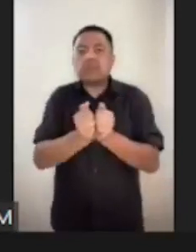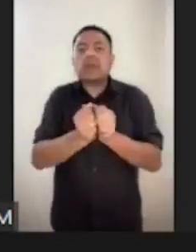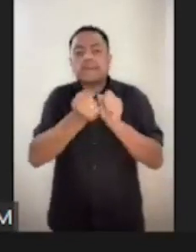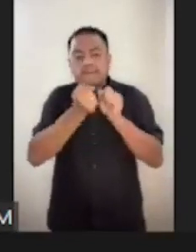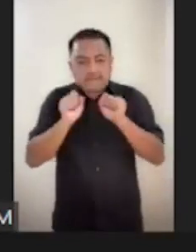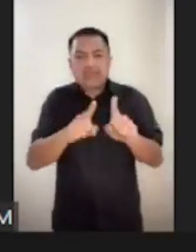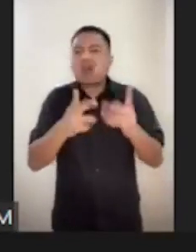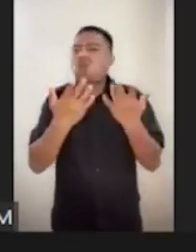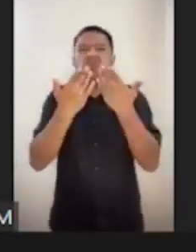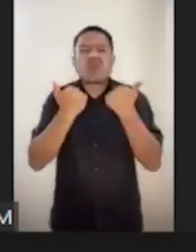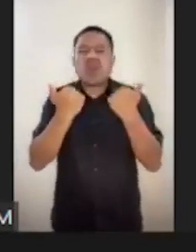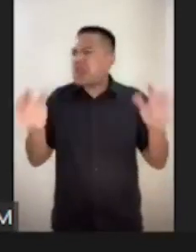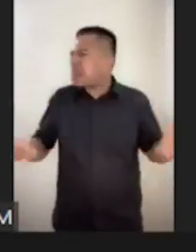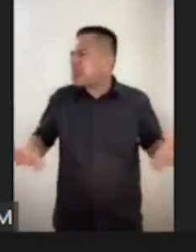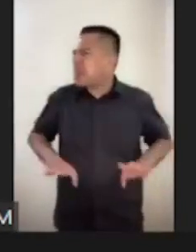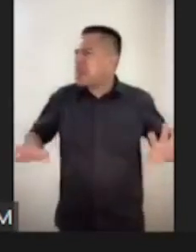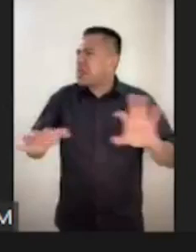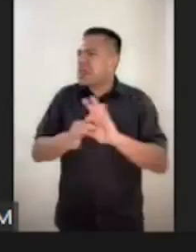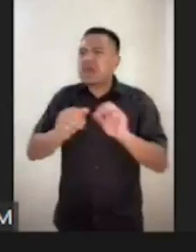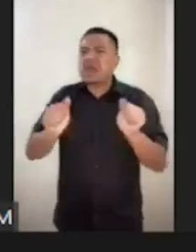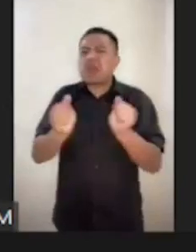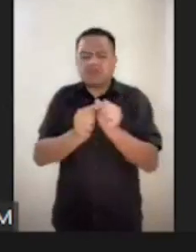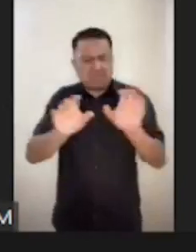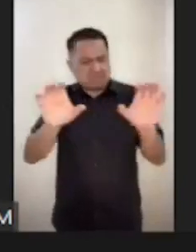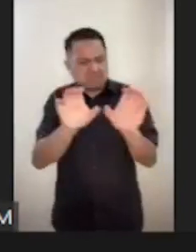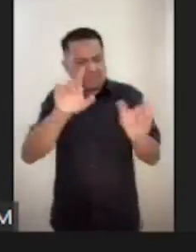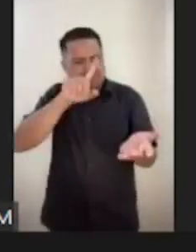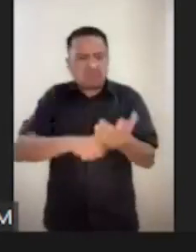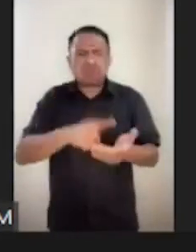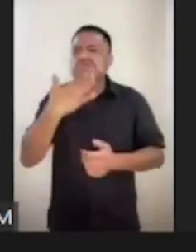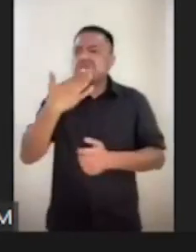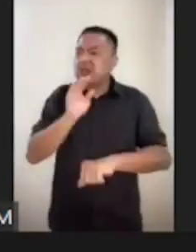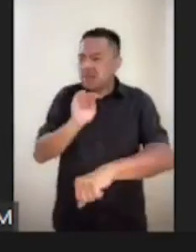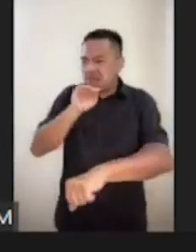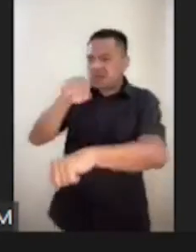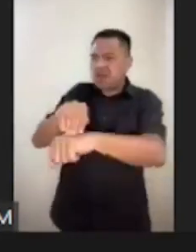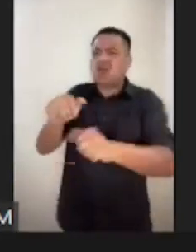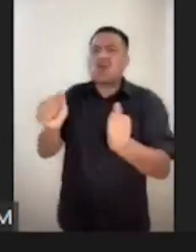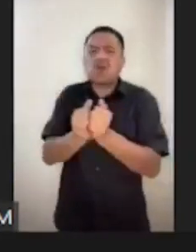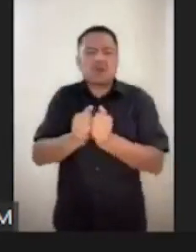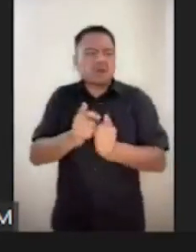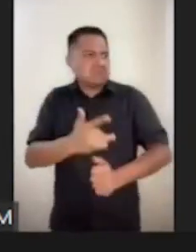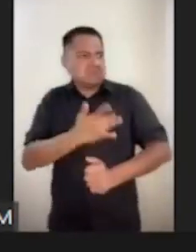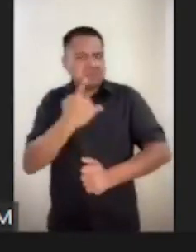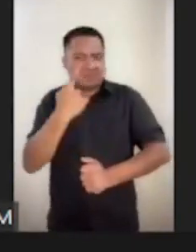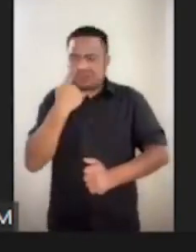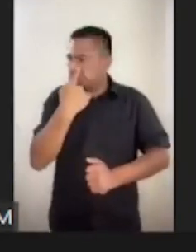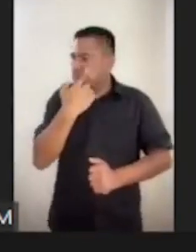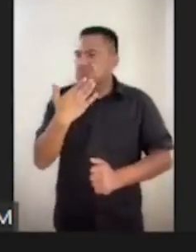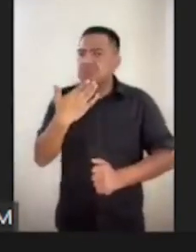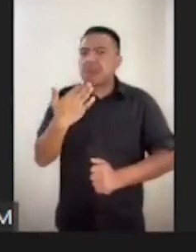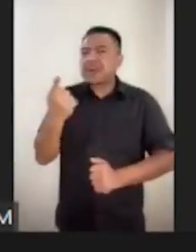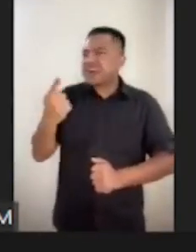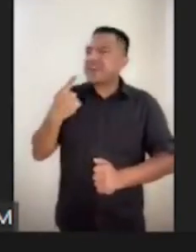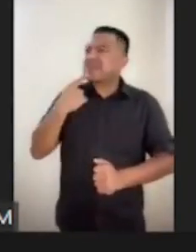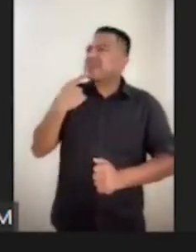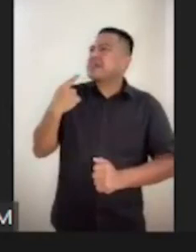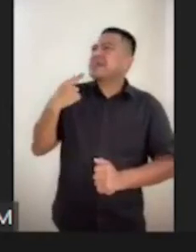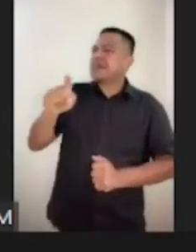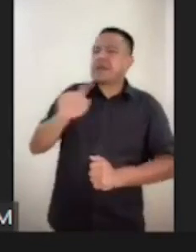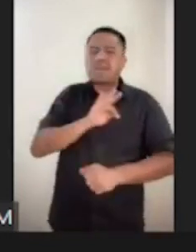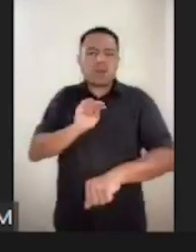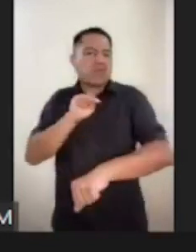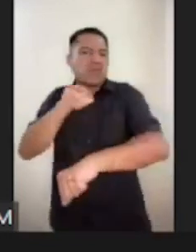no resultan idóneas para acreditar los hechos y mucho menos para generar la convicción plena de que la denunciada realizó la conducta que se